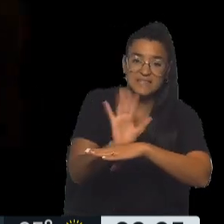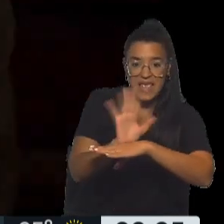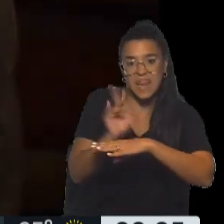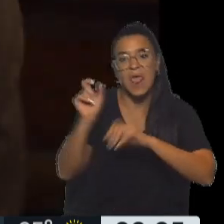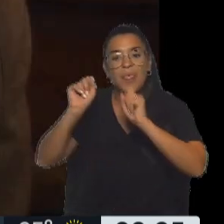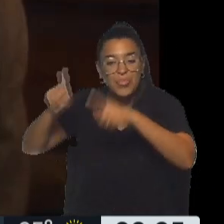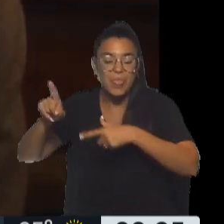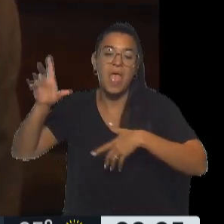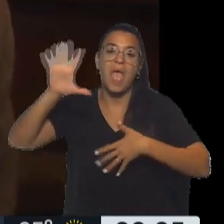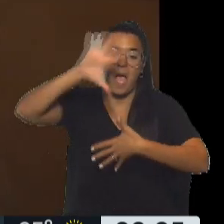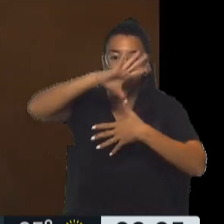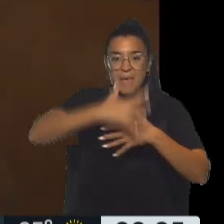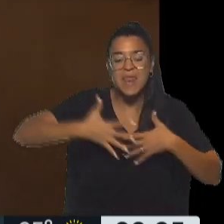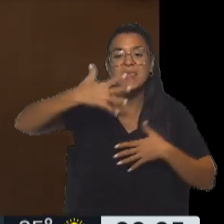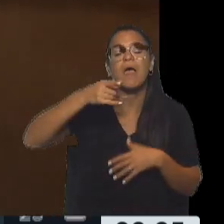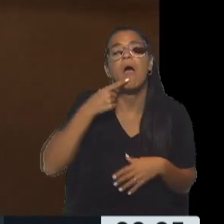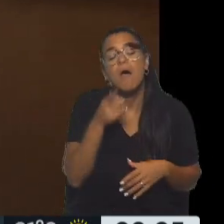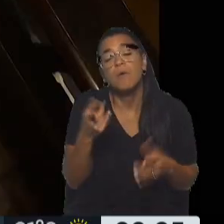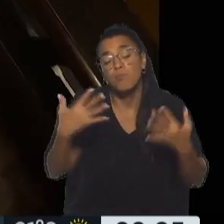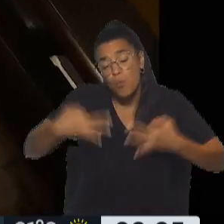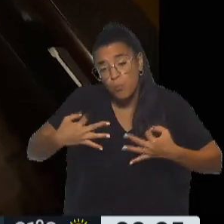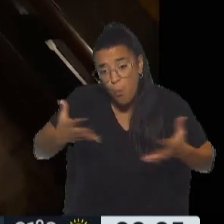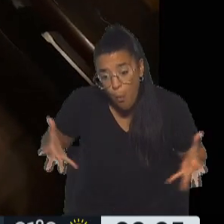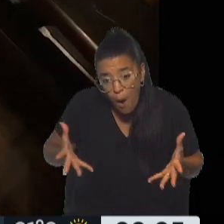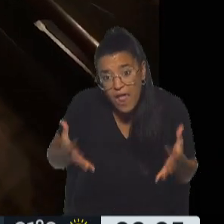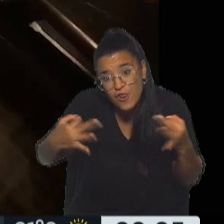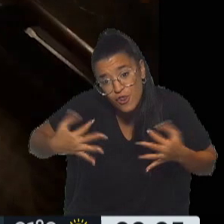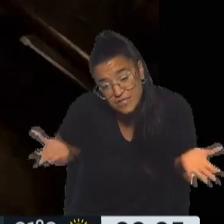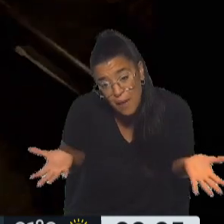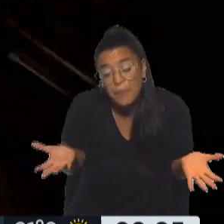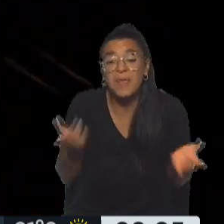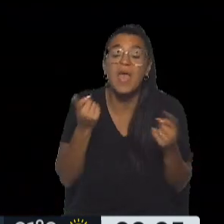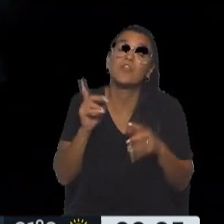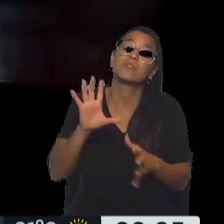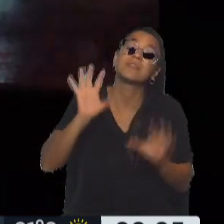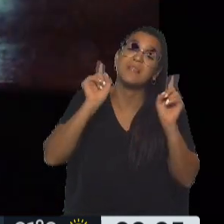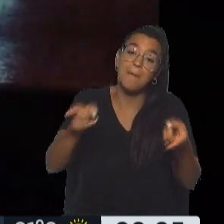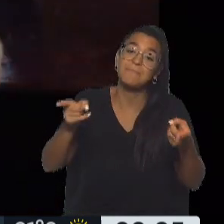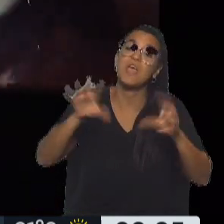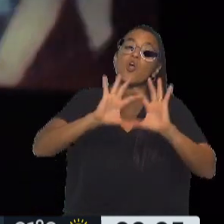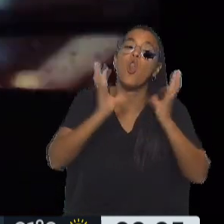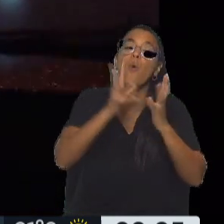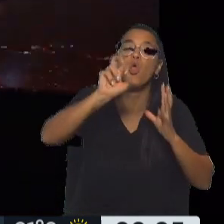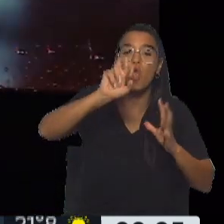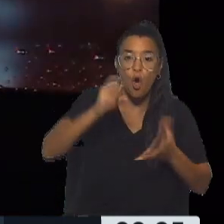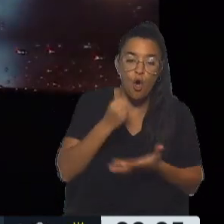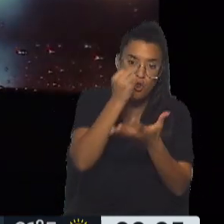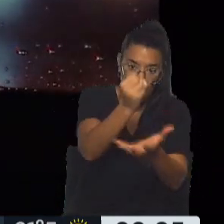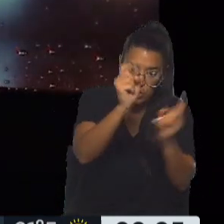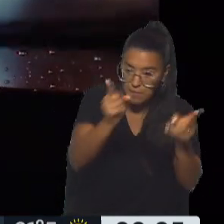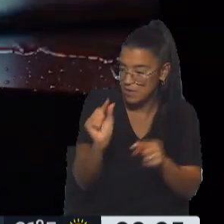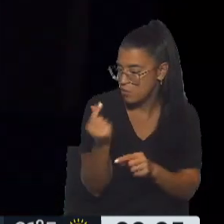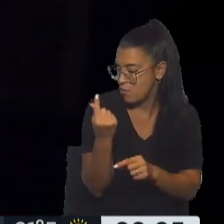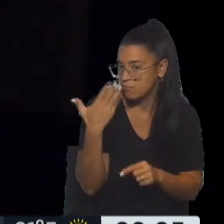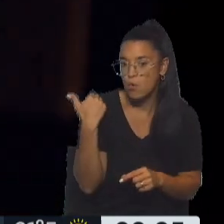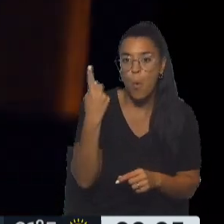con 14 nominaciones, así que es un buen espaldarazo. Llega habiendo ganado el Globo de Oro, otro muy buen espaldarazo, hace no más de un